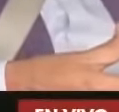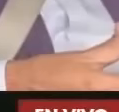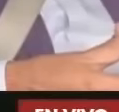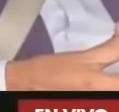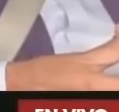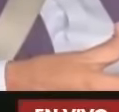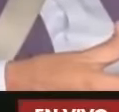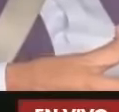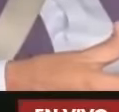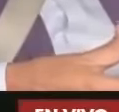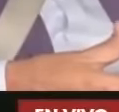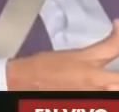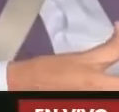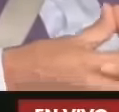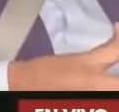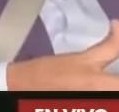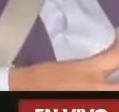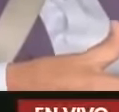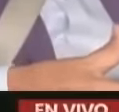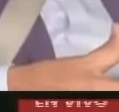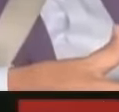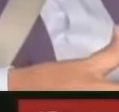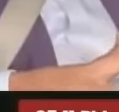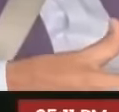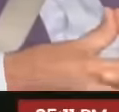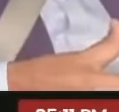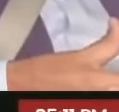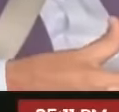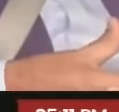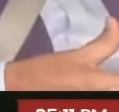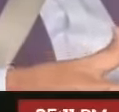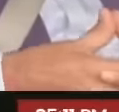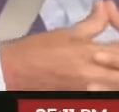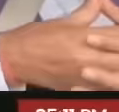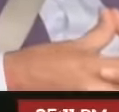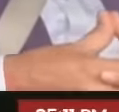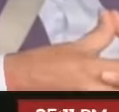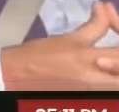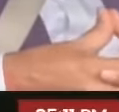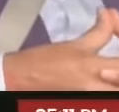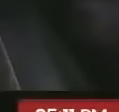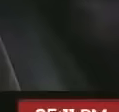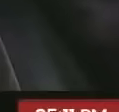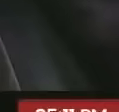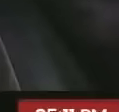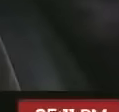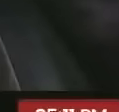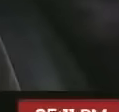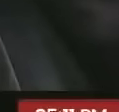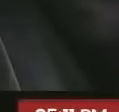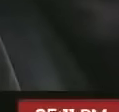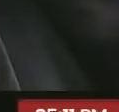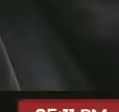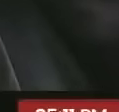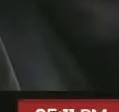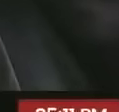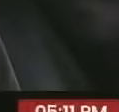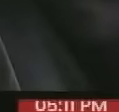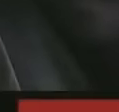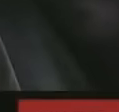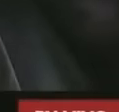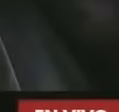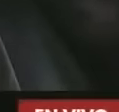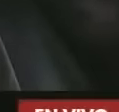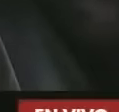Buy, ustedes sí, que son la generación intermedia joven, formada para gobernar por nuestro comandante